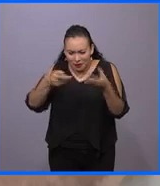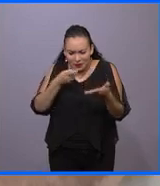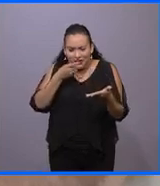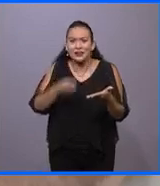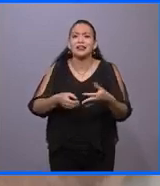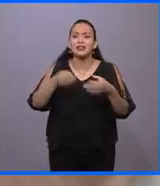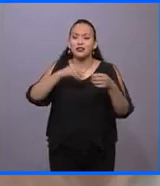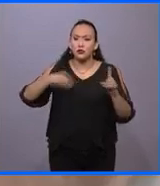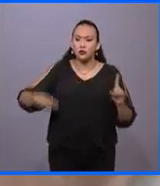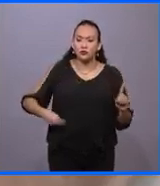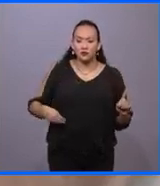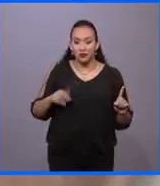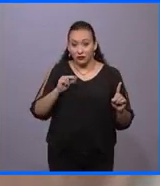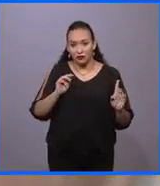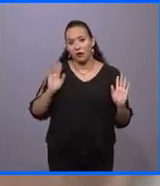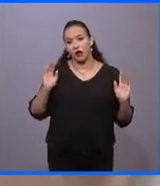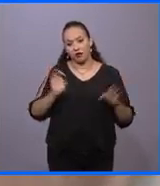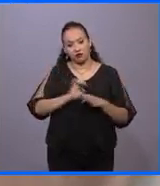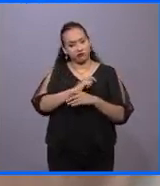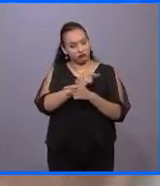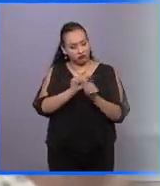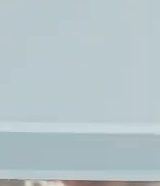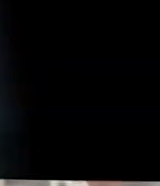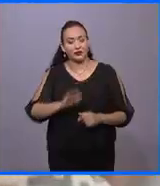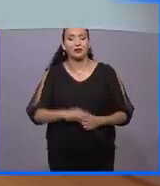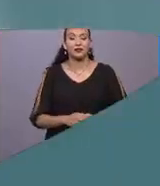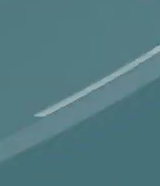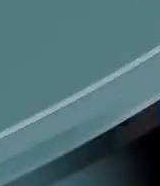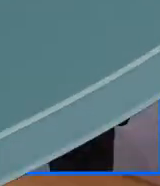lo declare responsable.